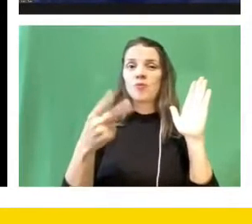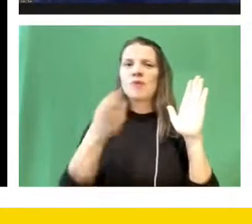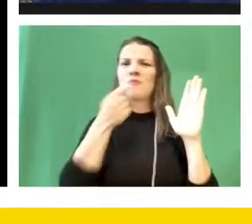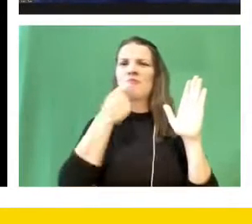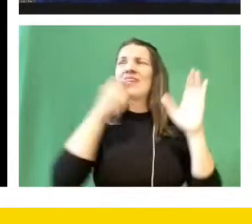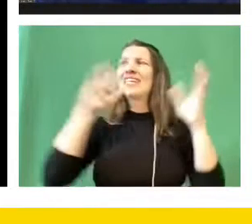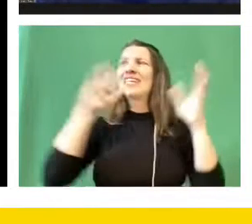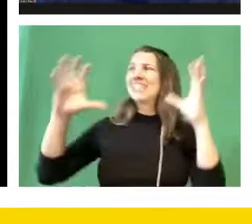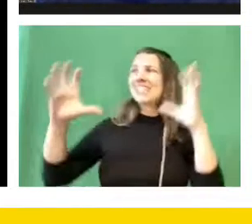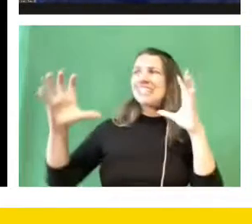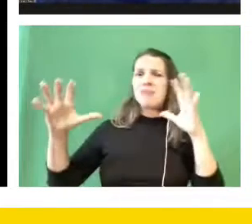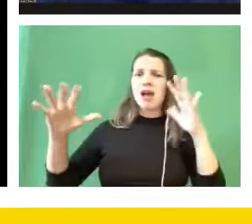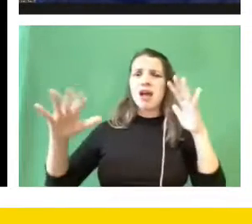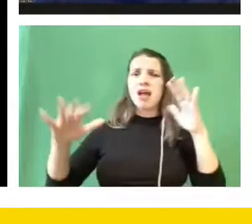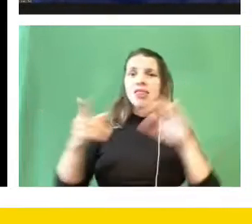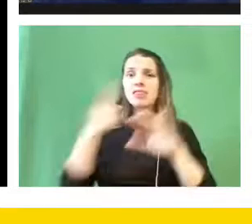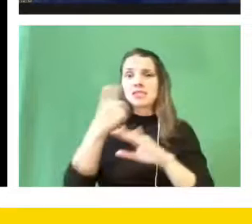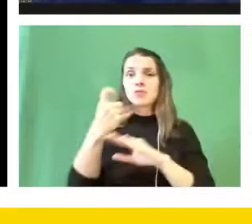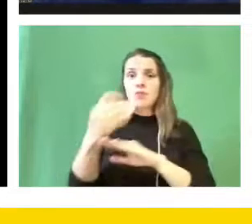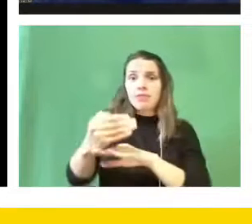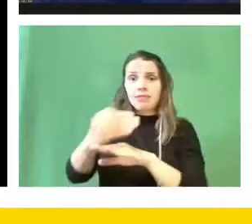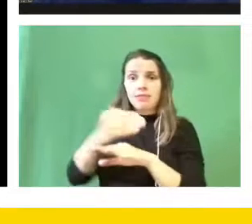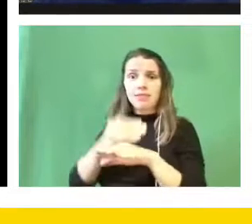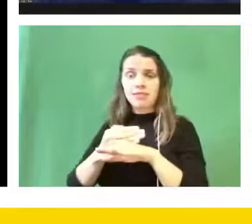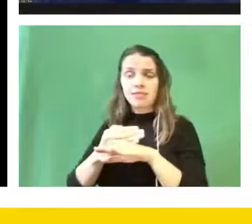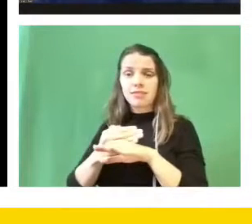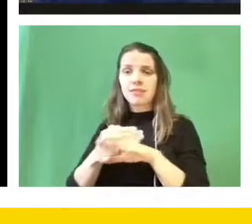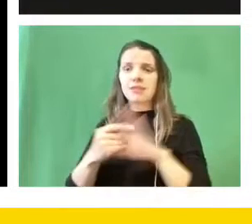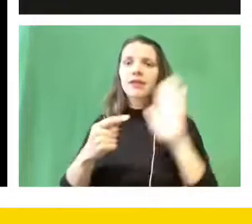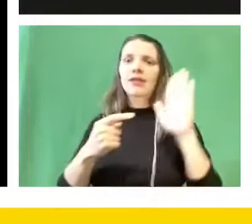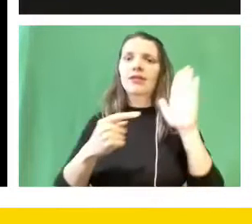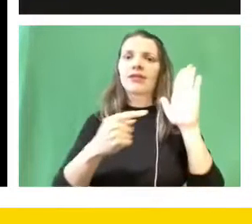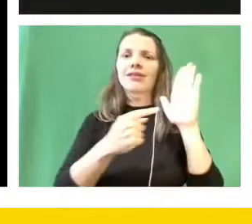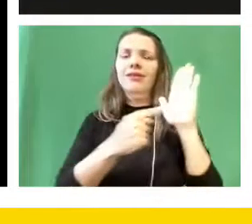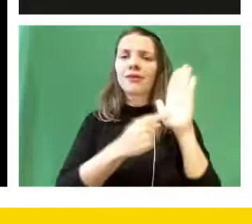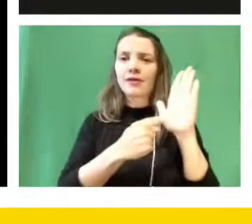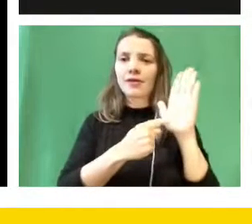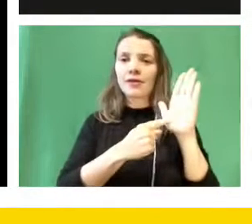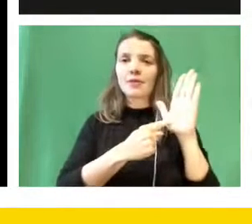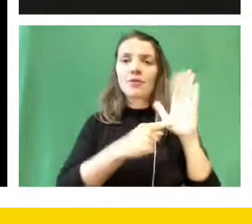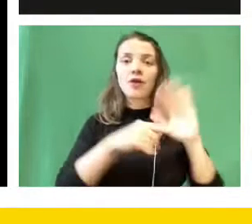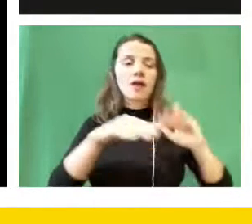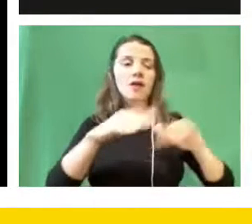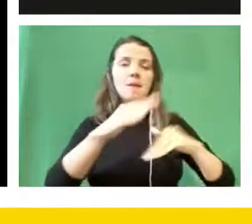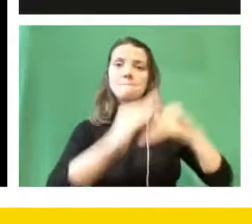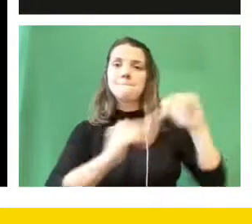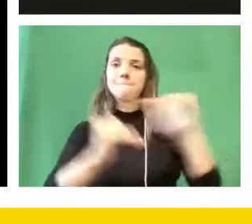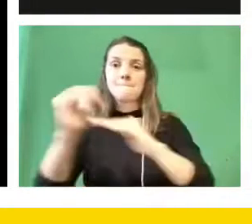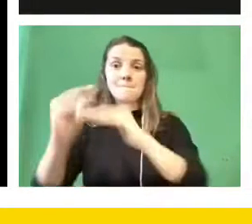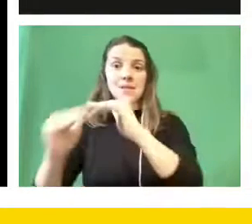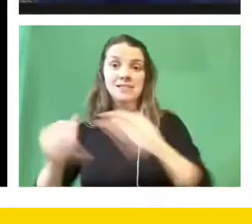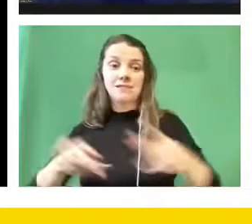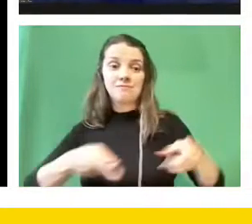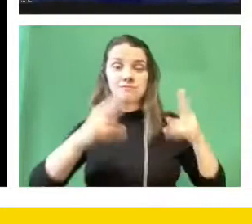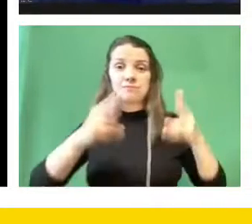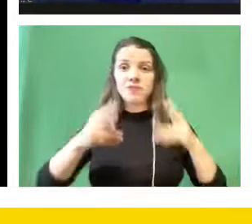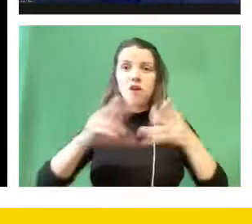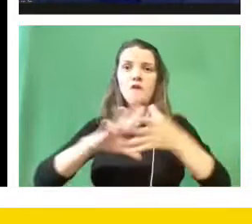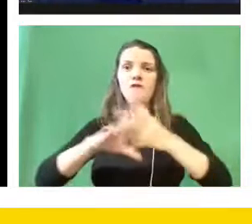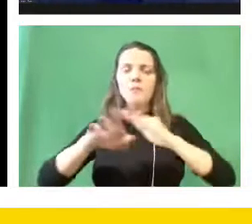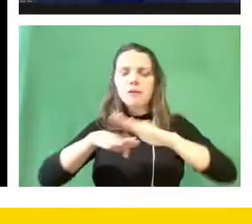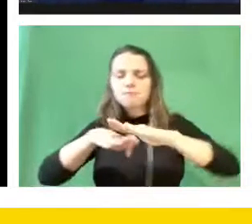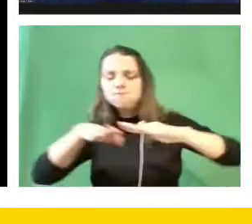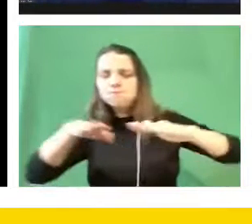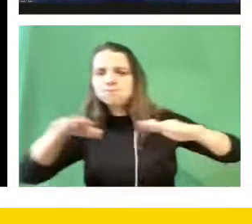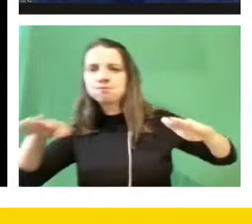tercera es una ley bien especial que se llama de copropiedad inmobiliaria, que en otros países se llama de propiedad horizontal. La siguiente, por